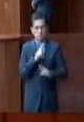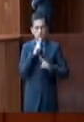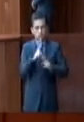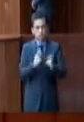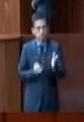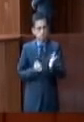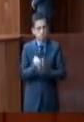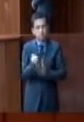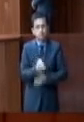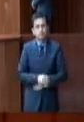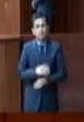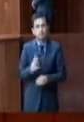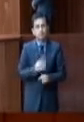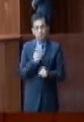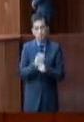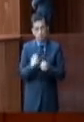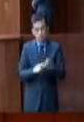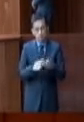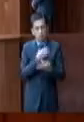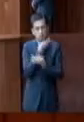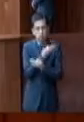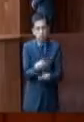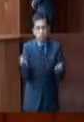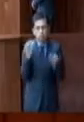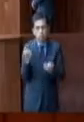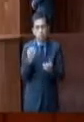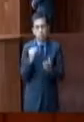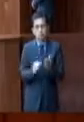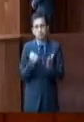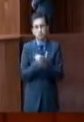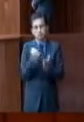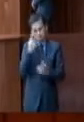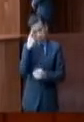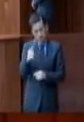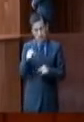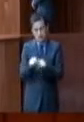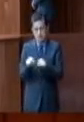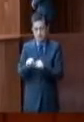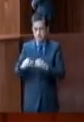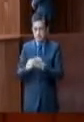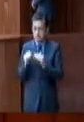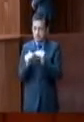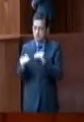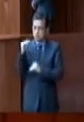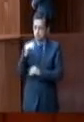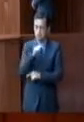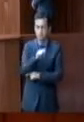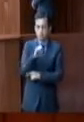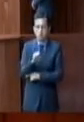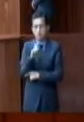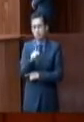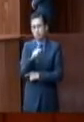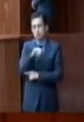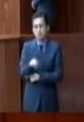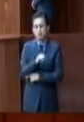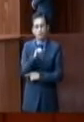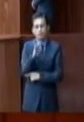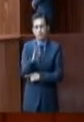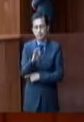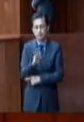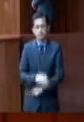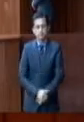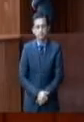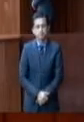cuarto comuníquese de inmediato esta sentencia a la sala superior del tribunal electoral del poder judicial de la